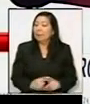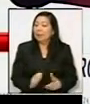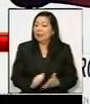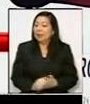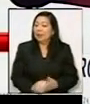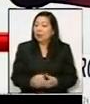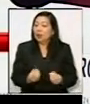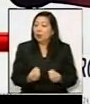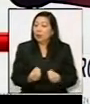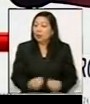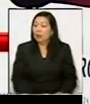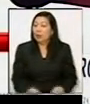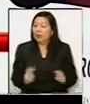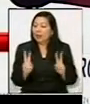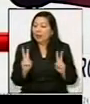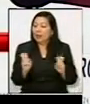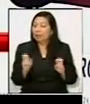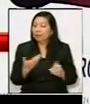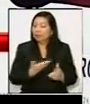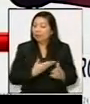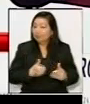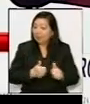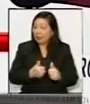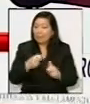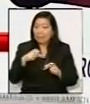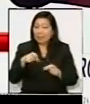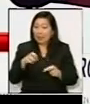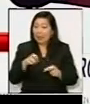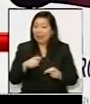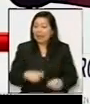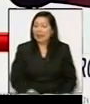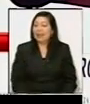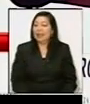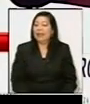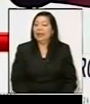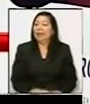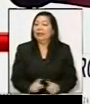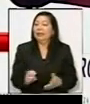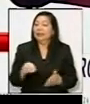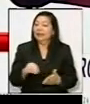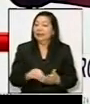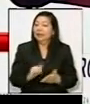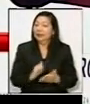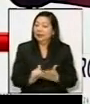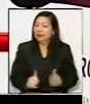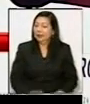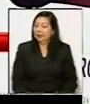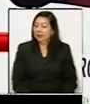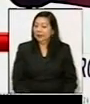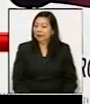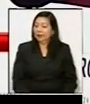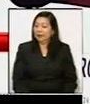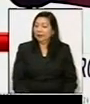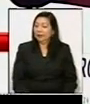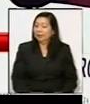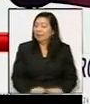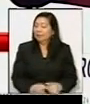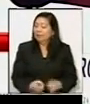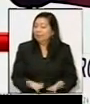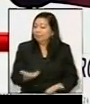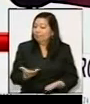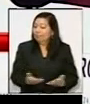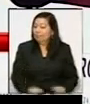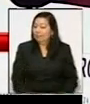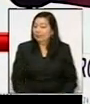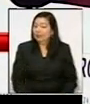comunicó titular para sigue la acción penal nosotros emitimos una extensión de diferente connotación a la jurídica sino